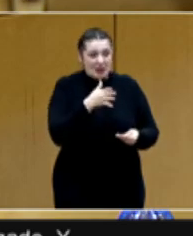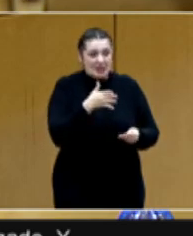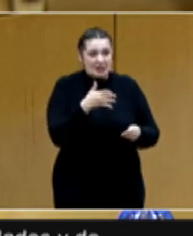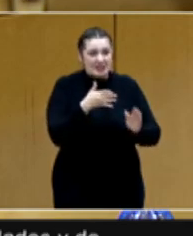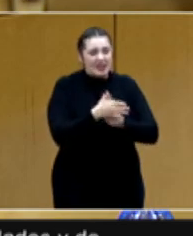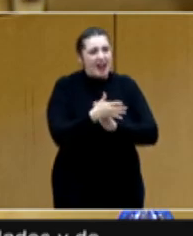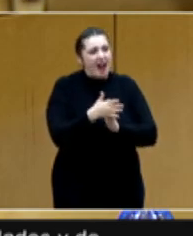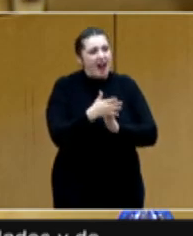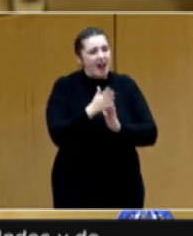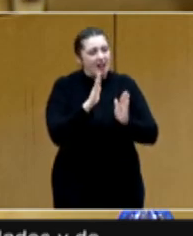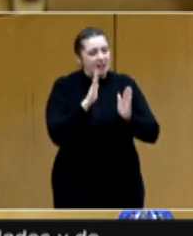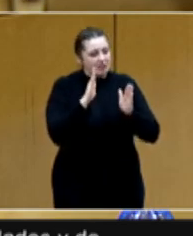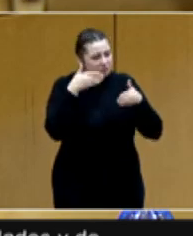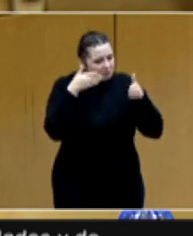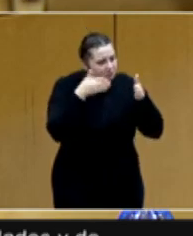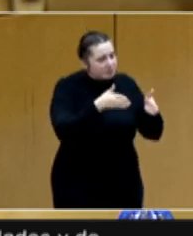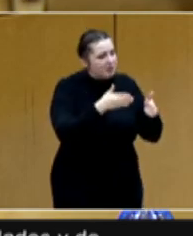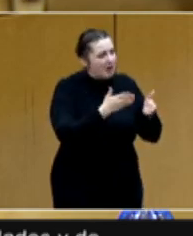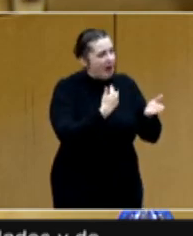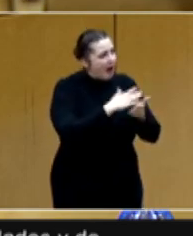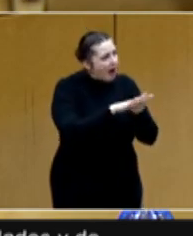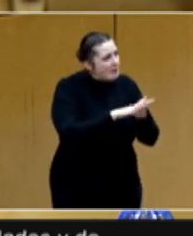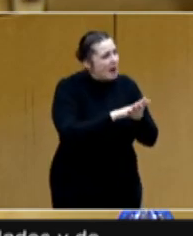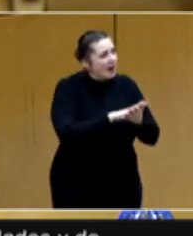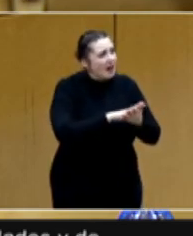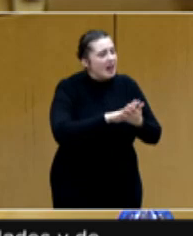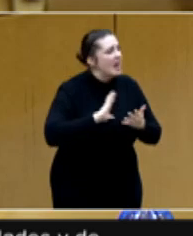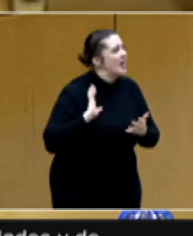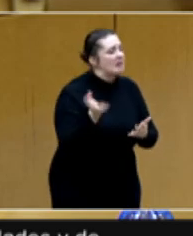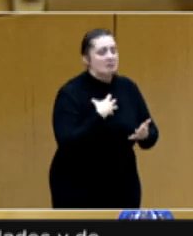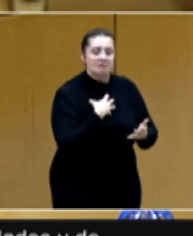hablar ni que me abren de incapacitación